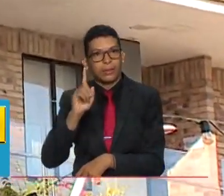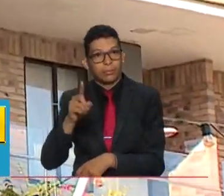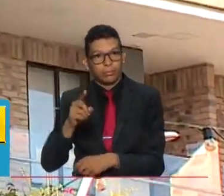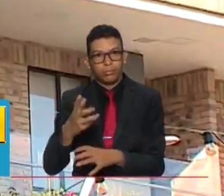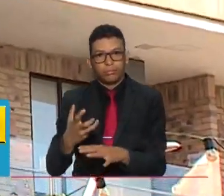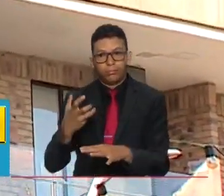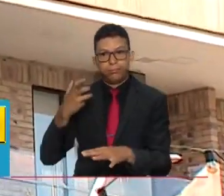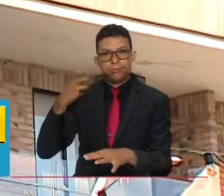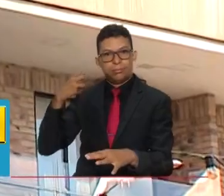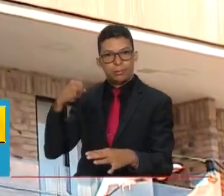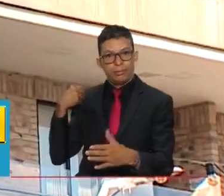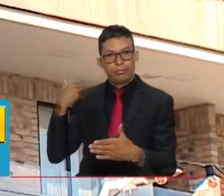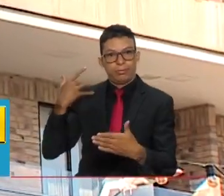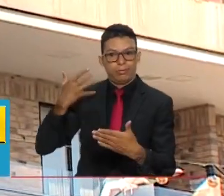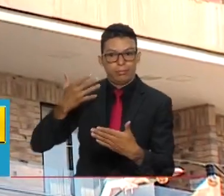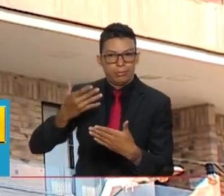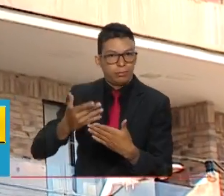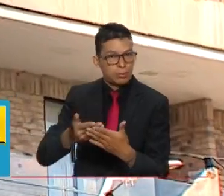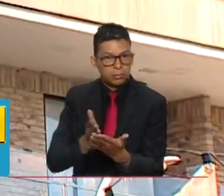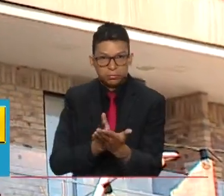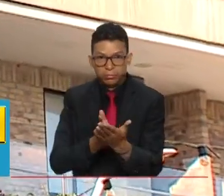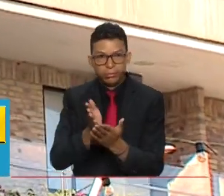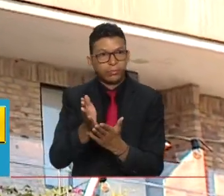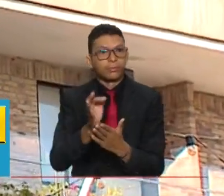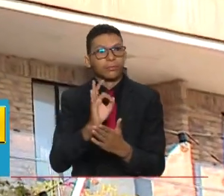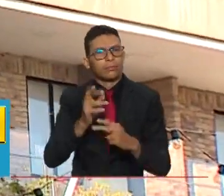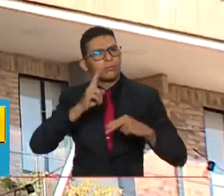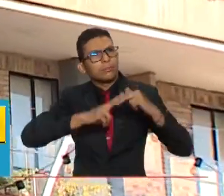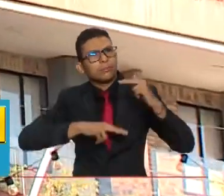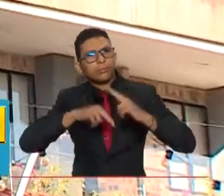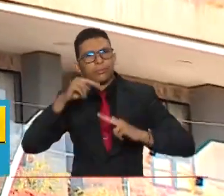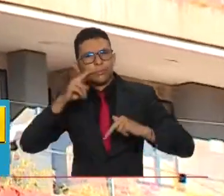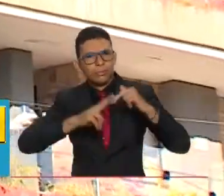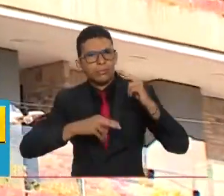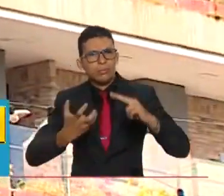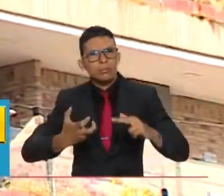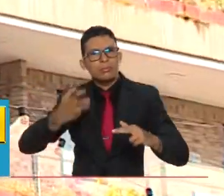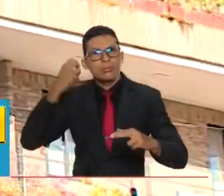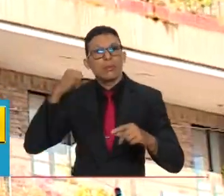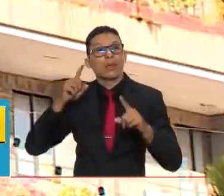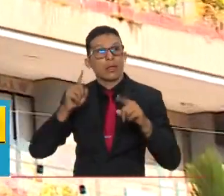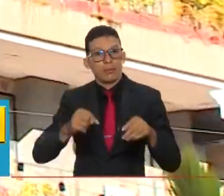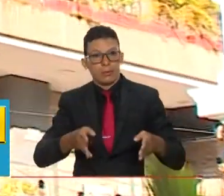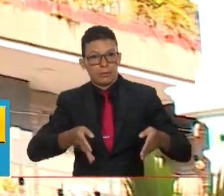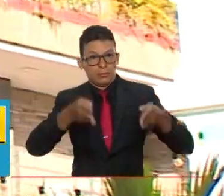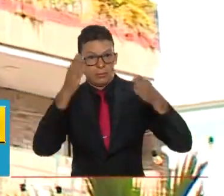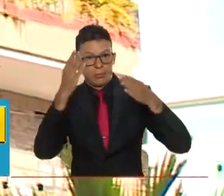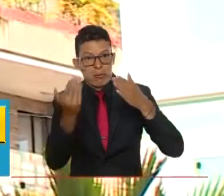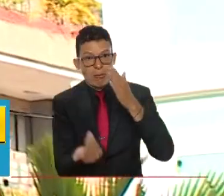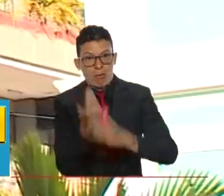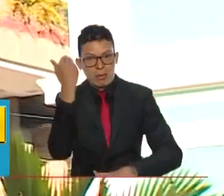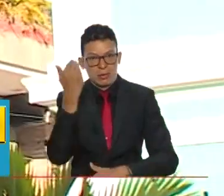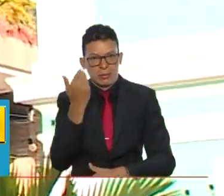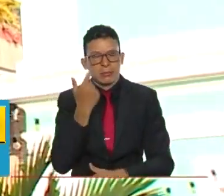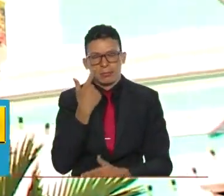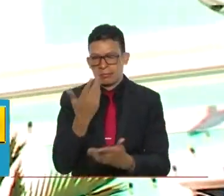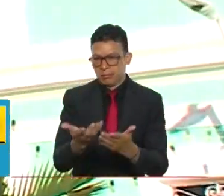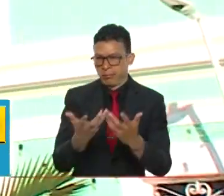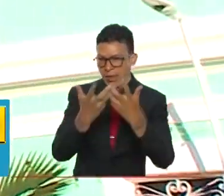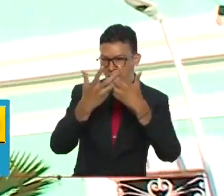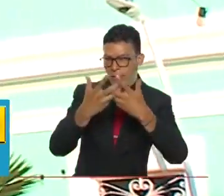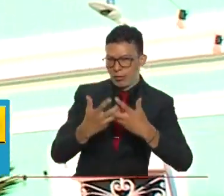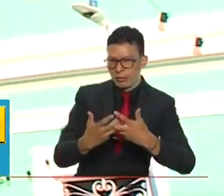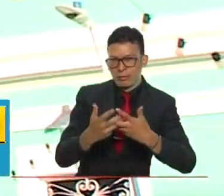presente. Eso es algo que llama muchísimo la atención porque tiene arquitectura antigua, pero también edificaciones modernas. Entonces veamos cómo es que está